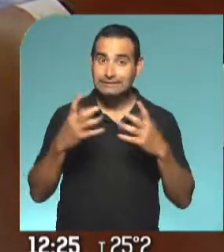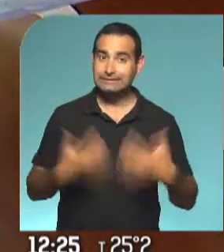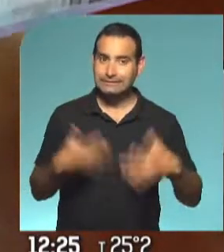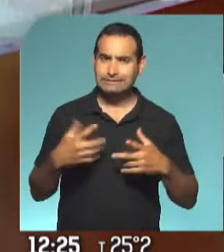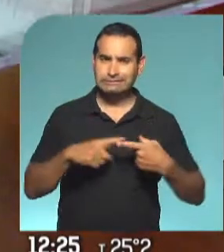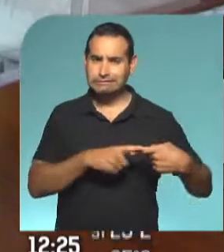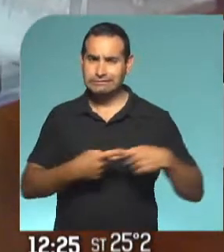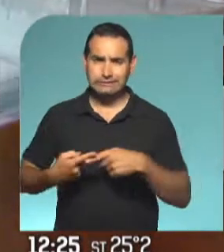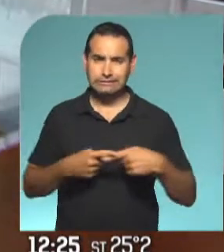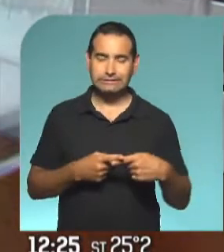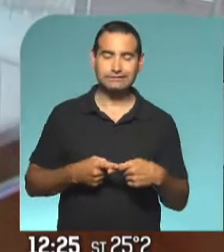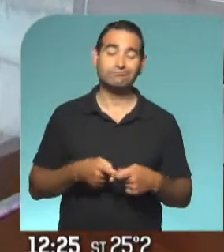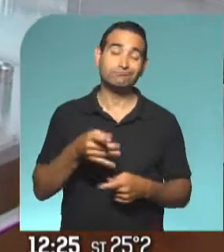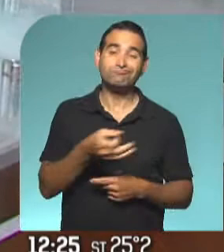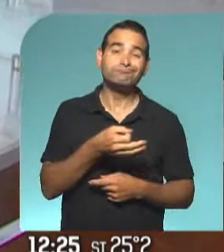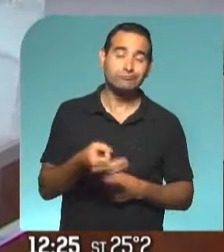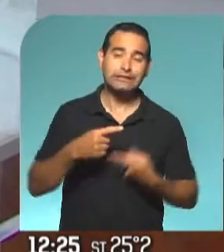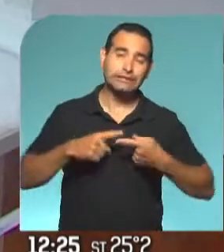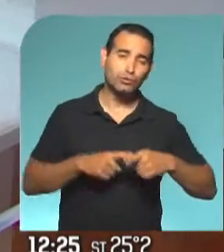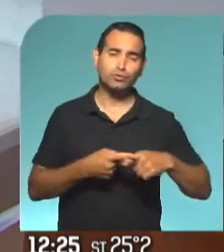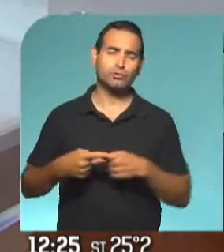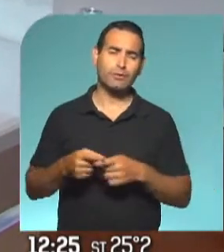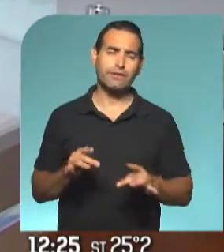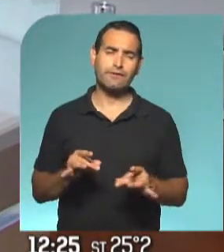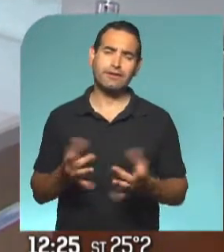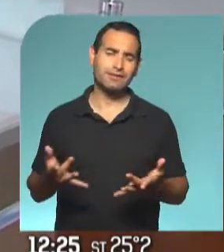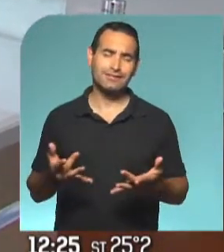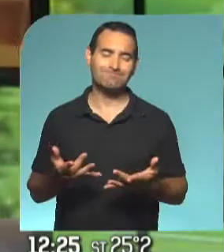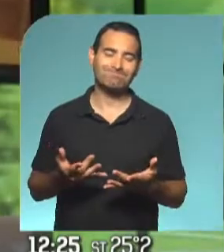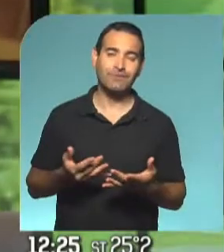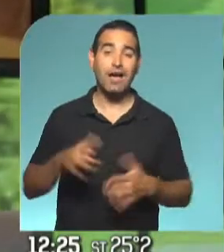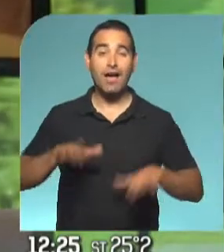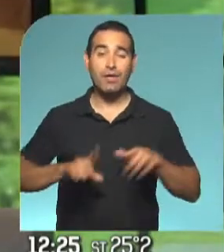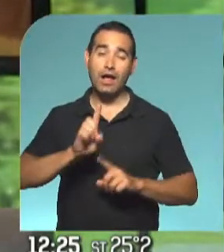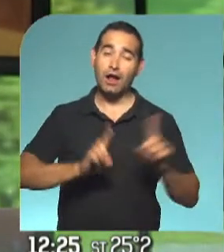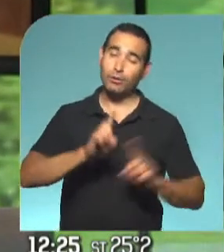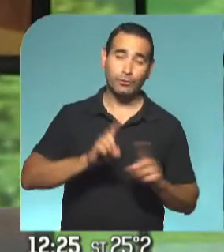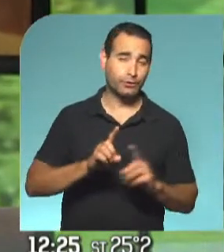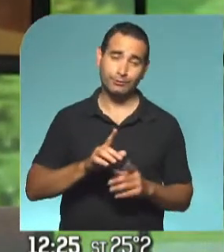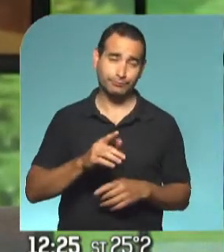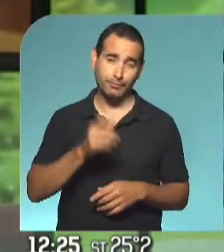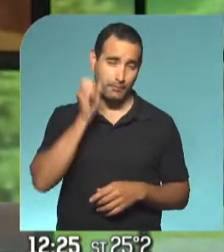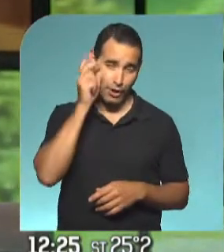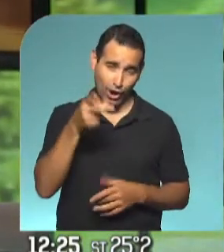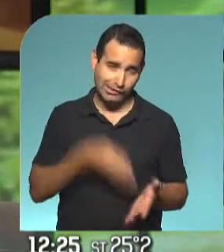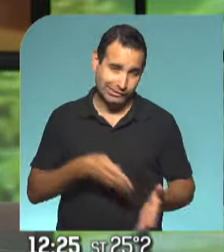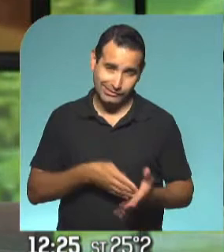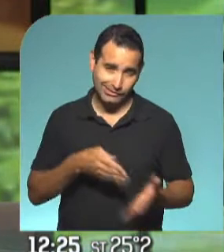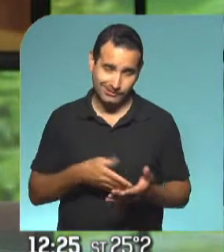discusión si es de una discusión difícil y a veces algunos actores la complican más